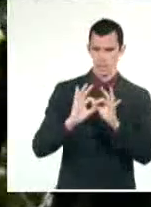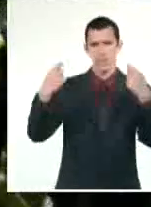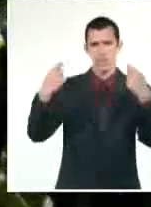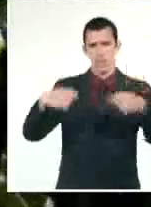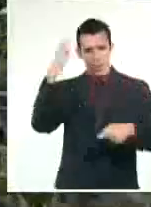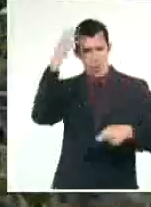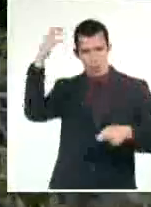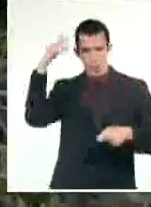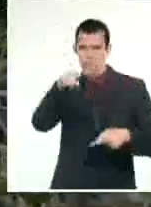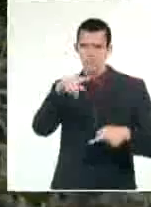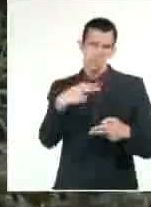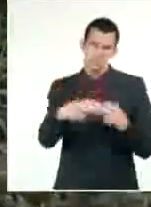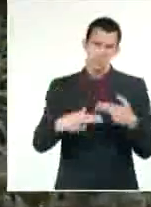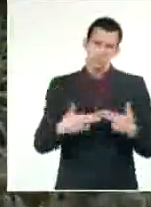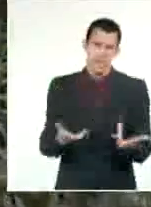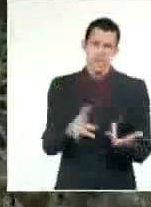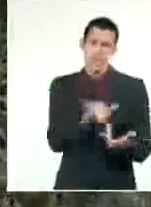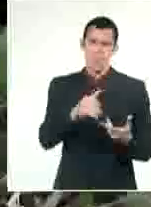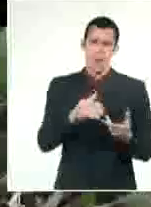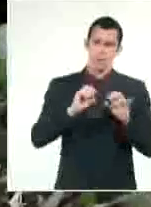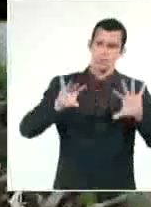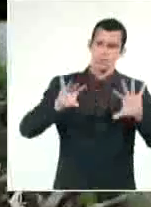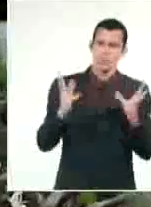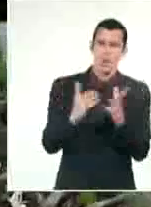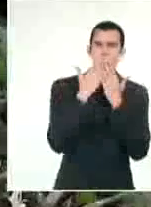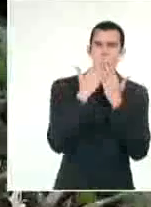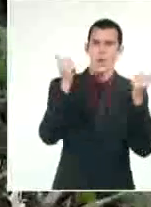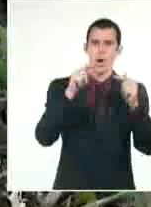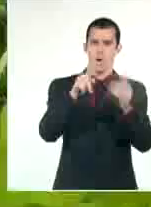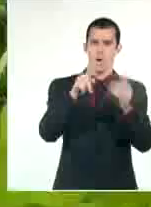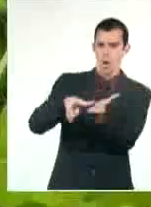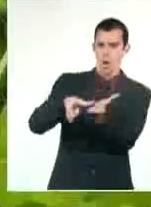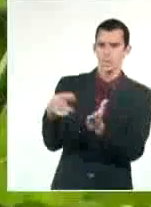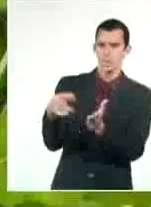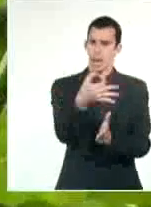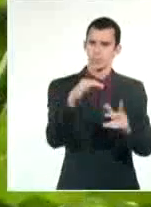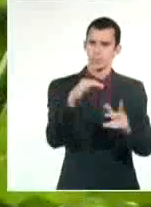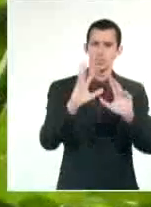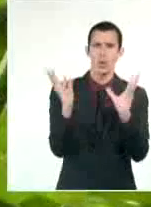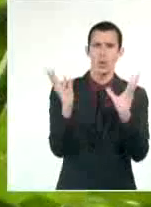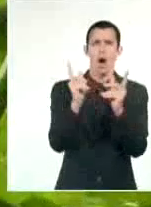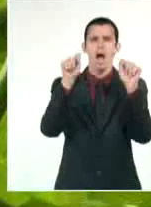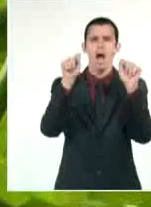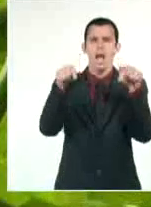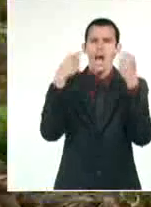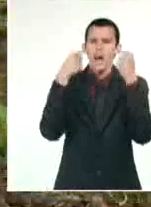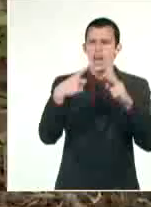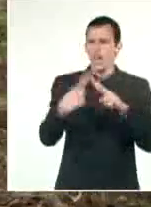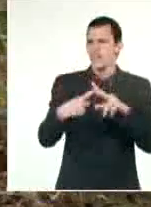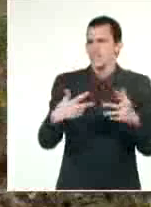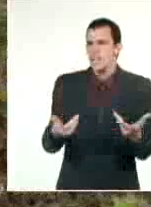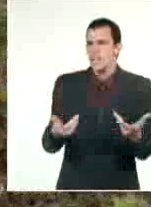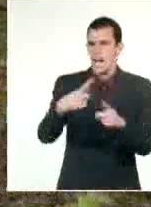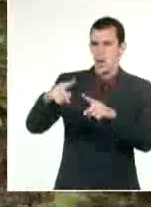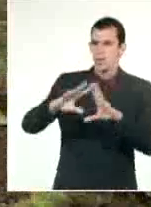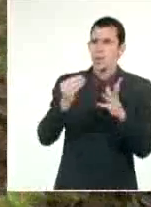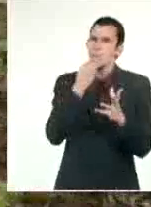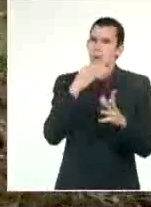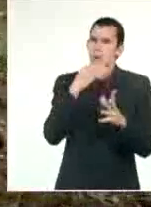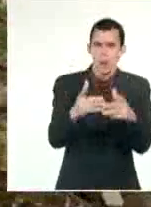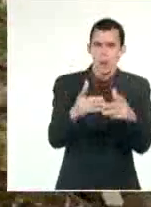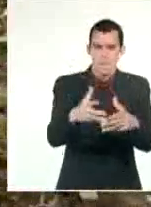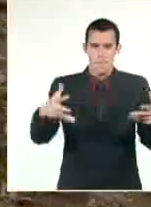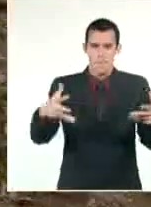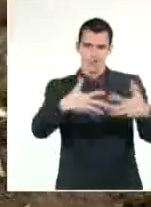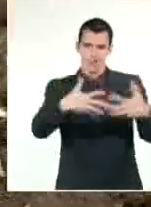de los sistemas alimentarios locales a través del uso del Observatorio Tecnológico de Soberanía Alimentaria y Educación Nutricional